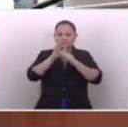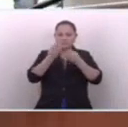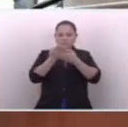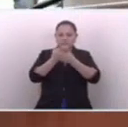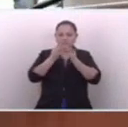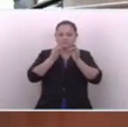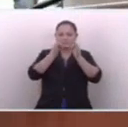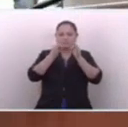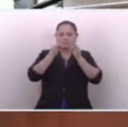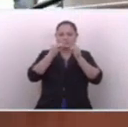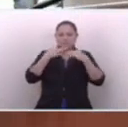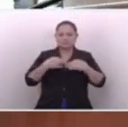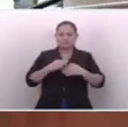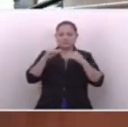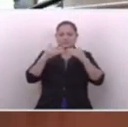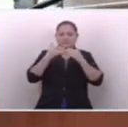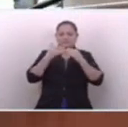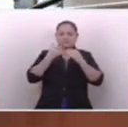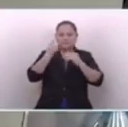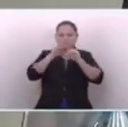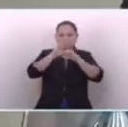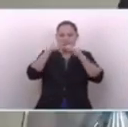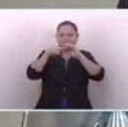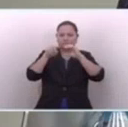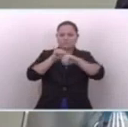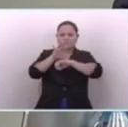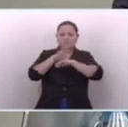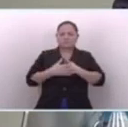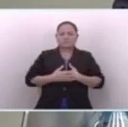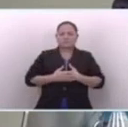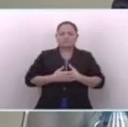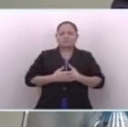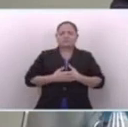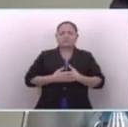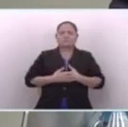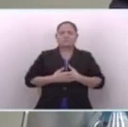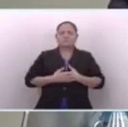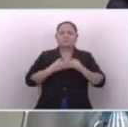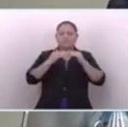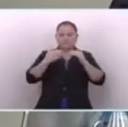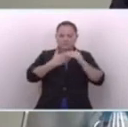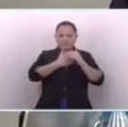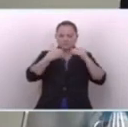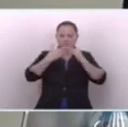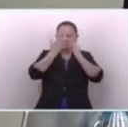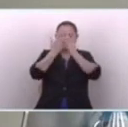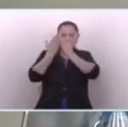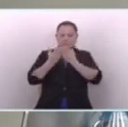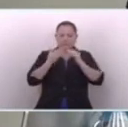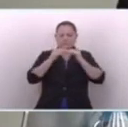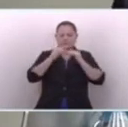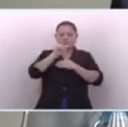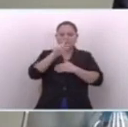de manera física y también entiendo yo que le llega a sus correos. También tenemos la lectura